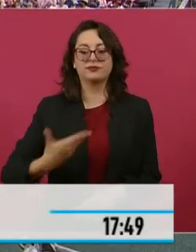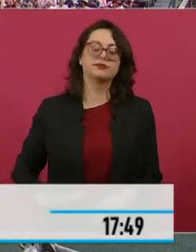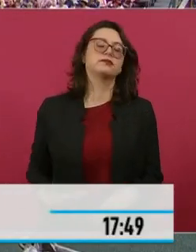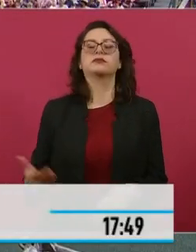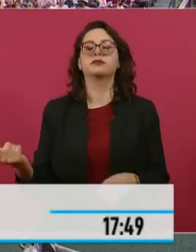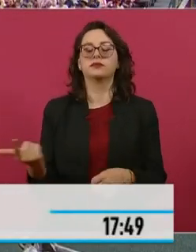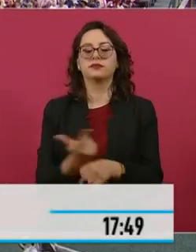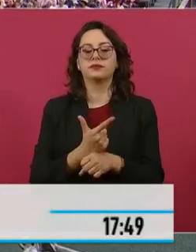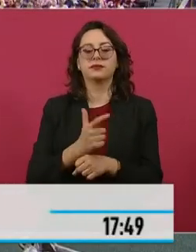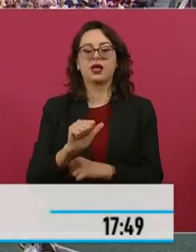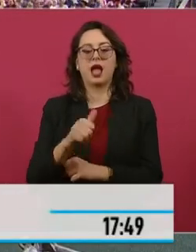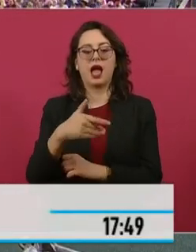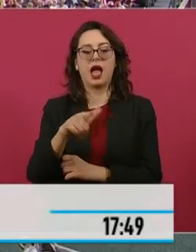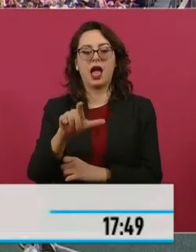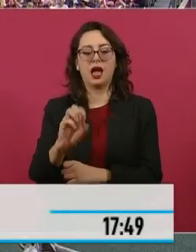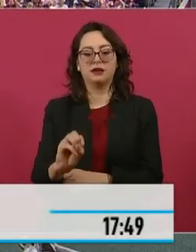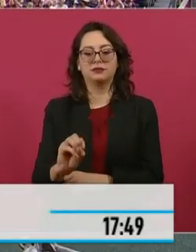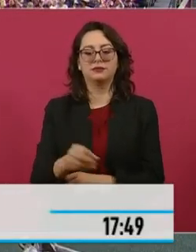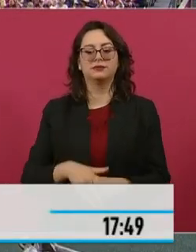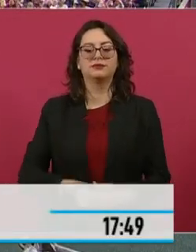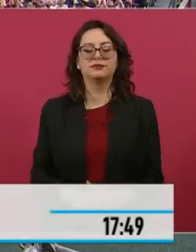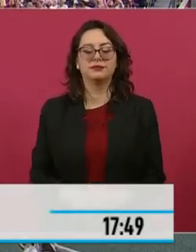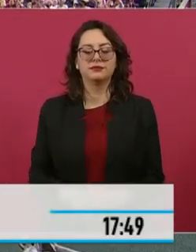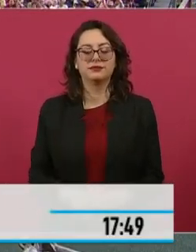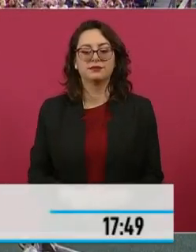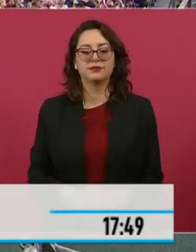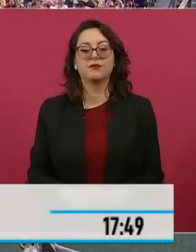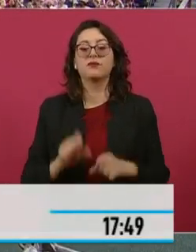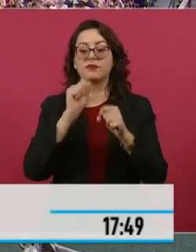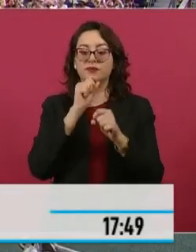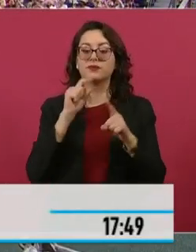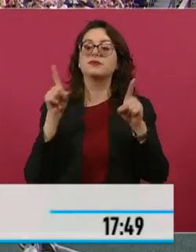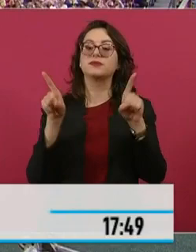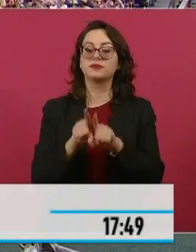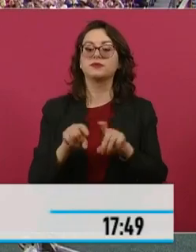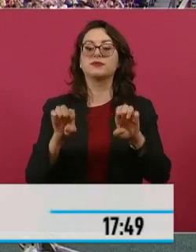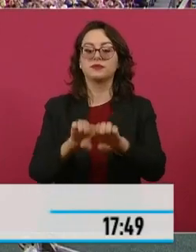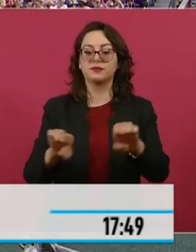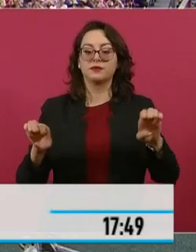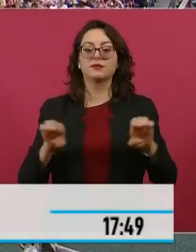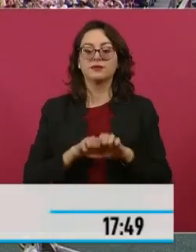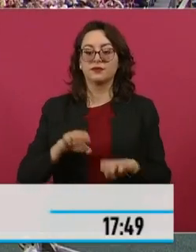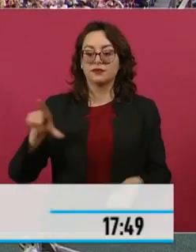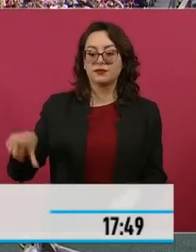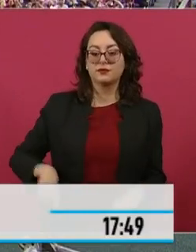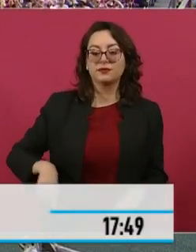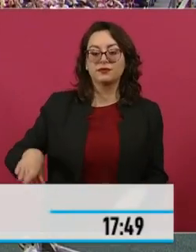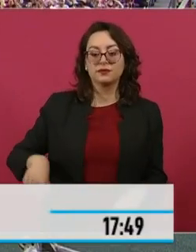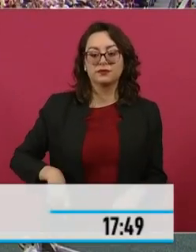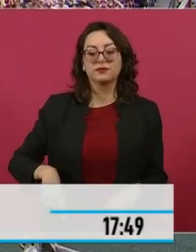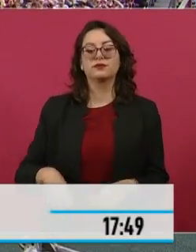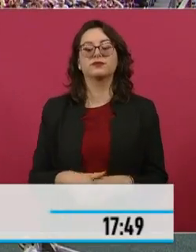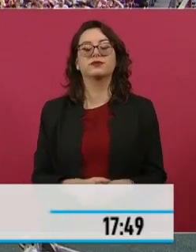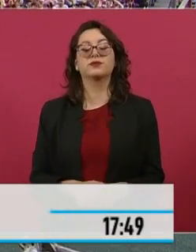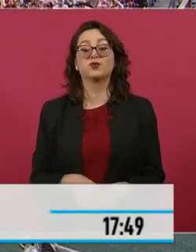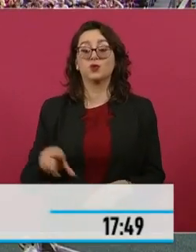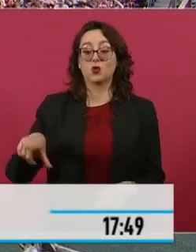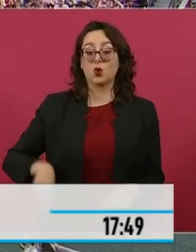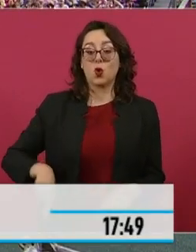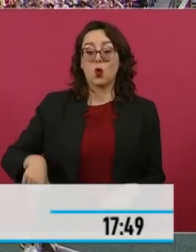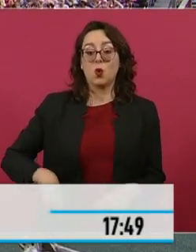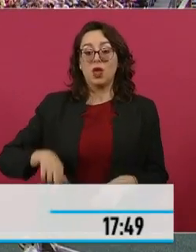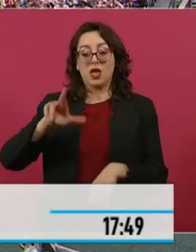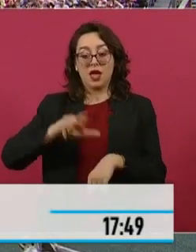licenciado Andrés Manuel López Obrador, a sus integrantes de gobierno, a nuestros gobernadores